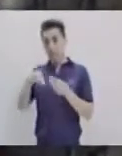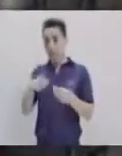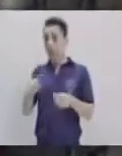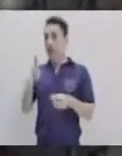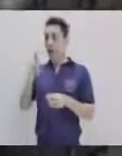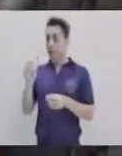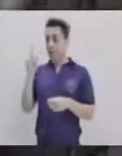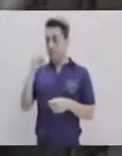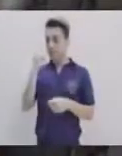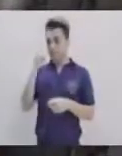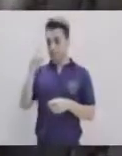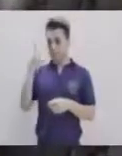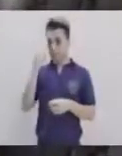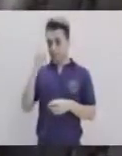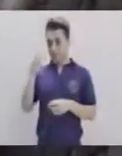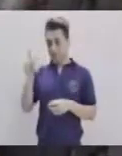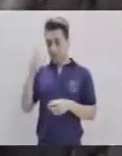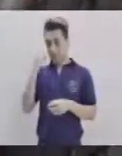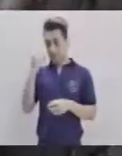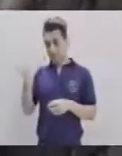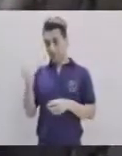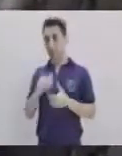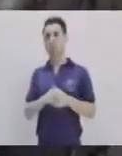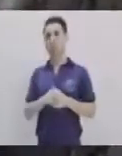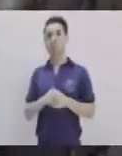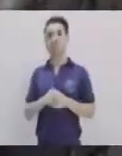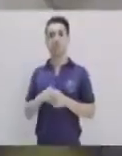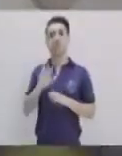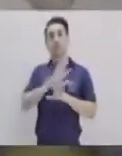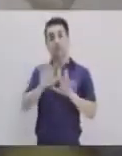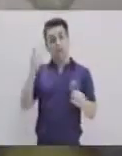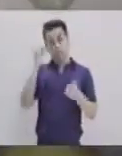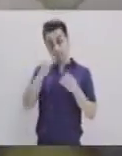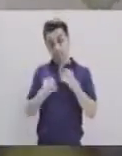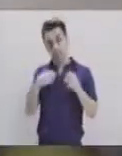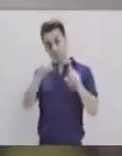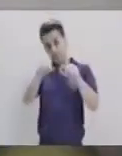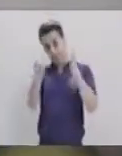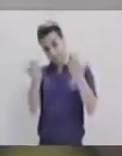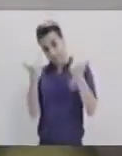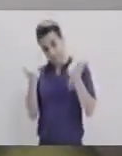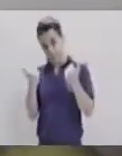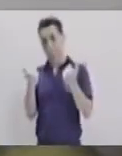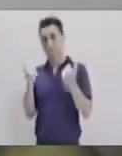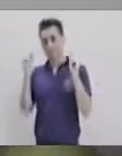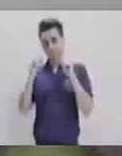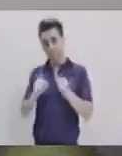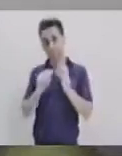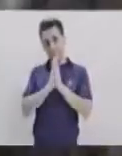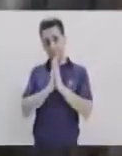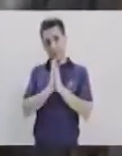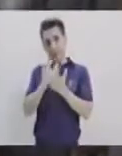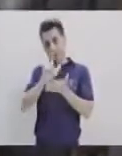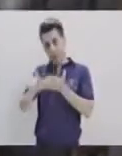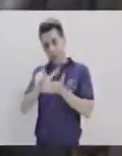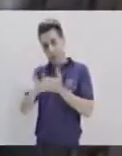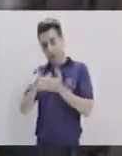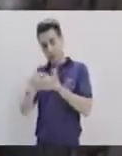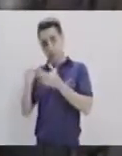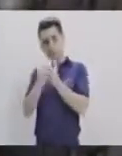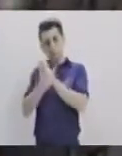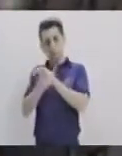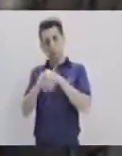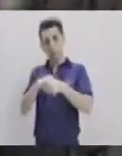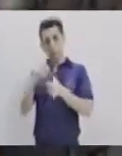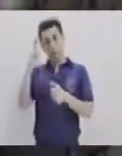familiar, ¿verdad? Ya para finalizar, yo la invito, por favor, porque recordemos